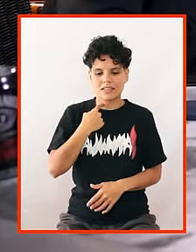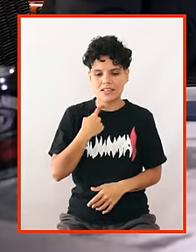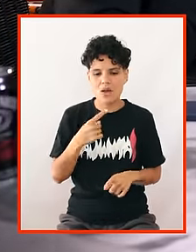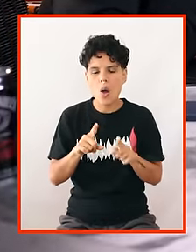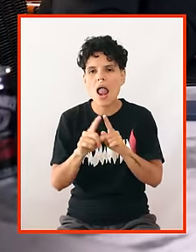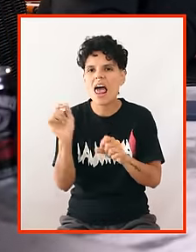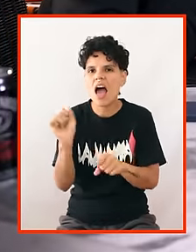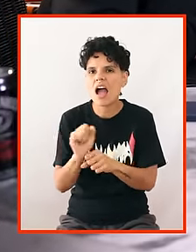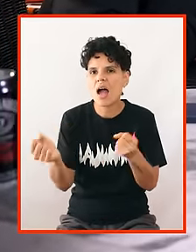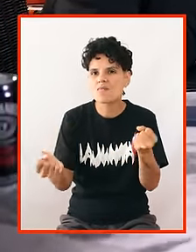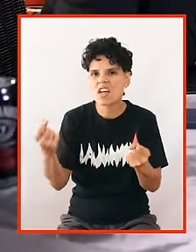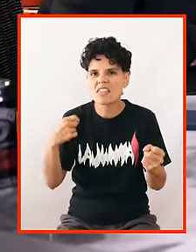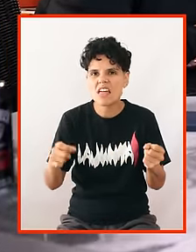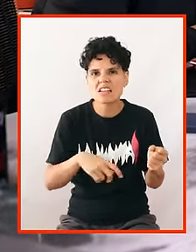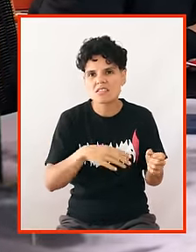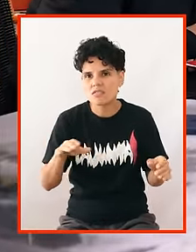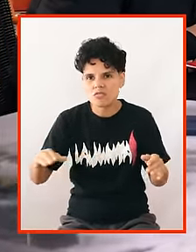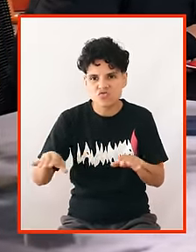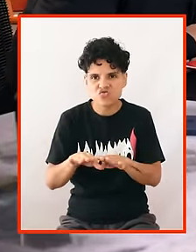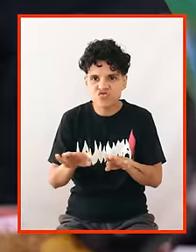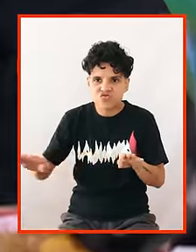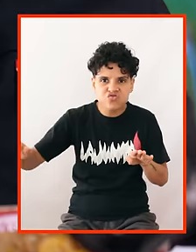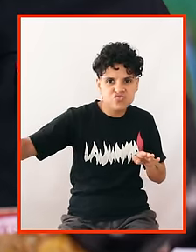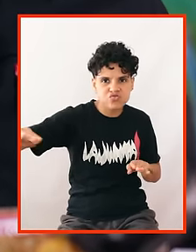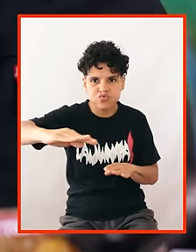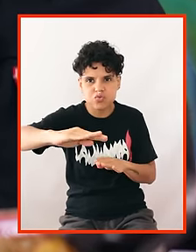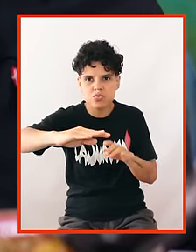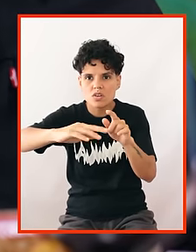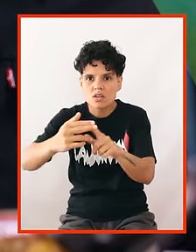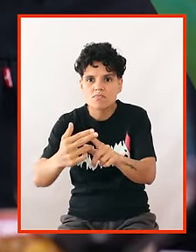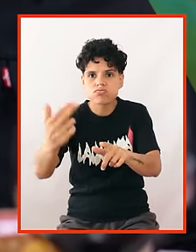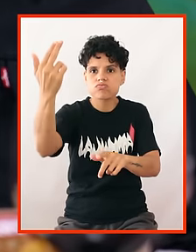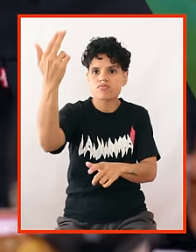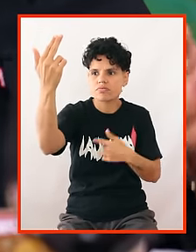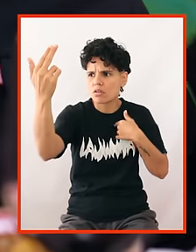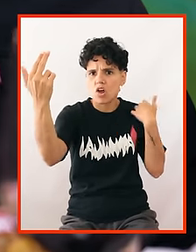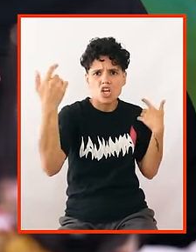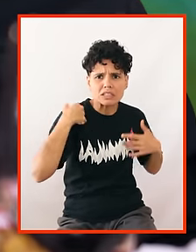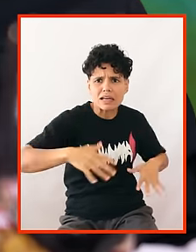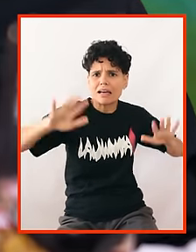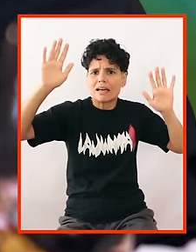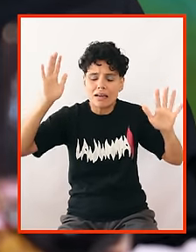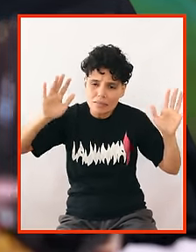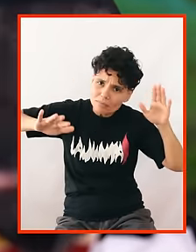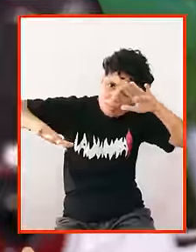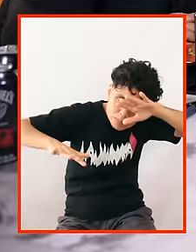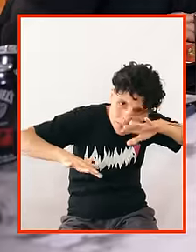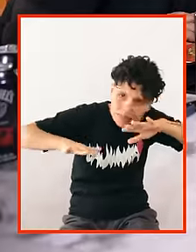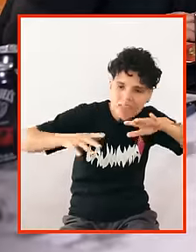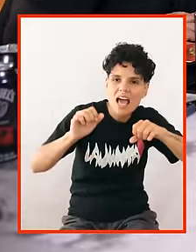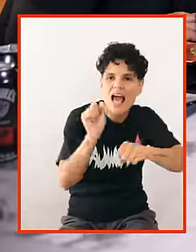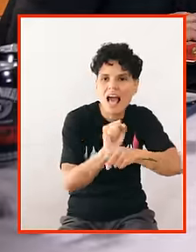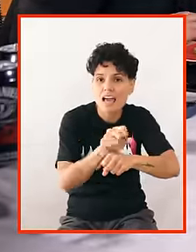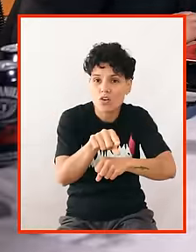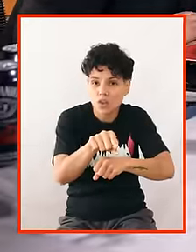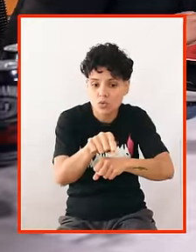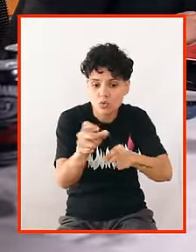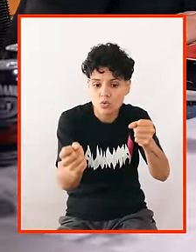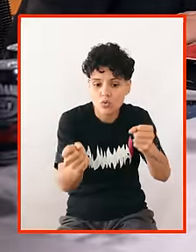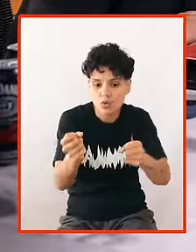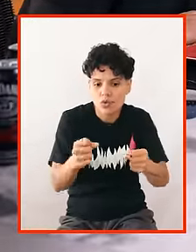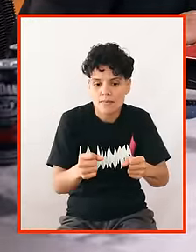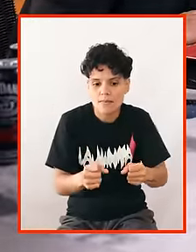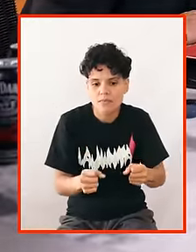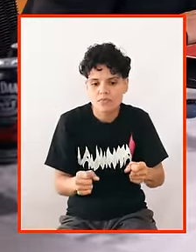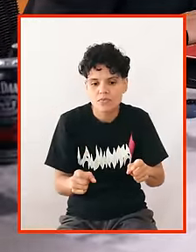vemos que se cruza la camioneta, se baja y empieza a montar directo a nosotros. ¡Al suelo, coche! Gritándole al conductor, porque